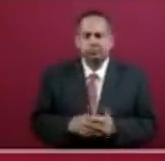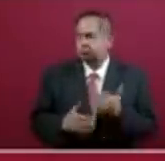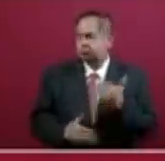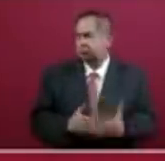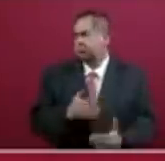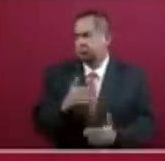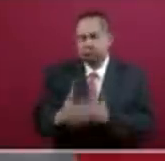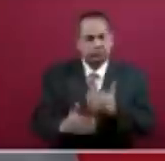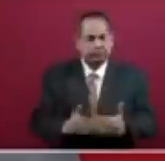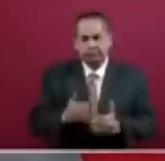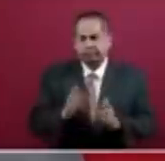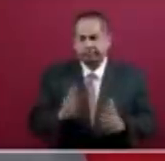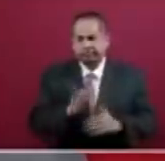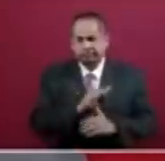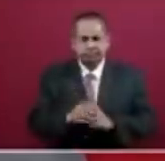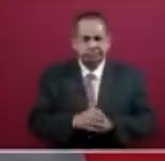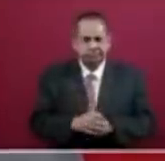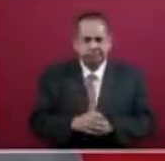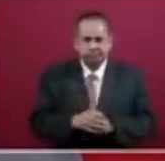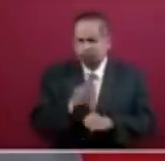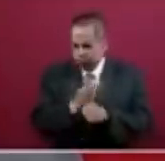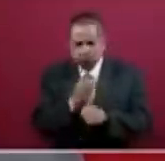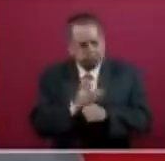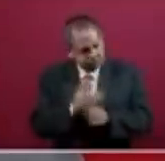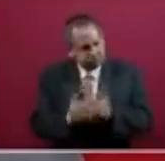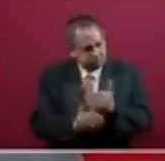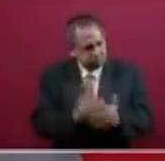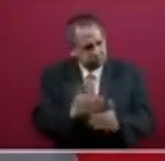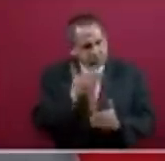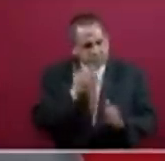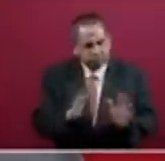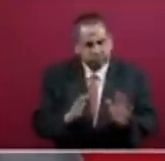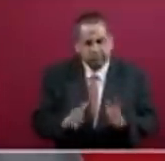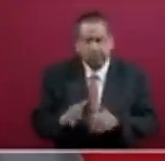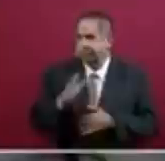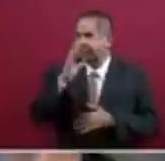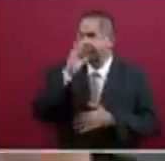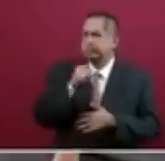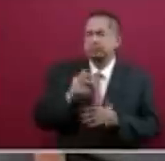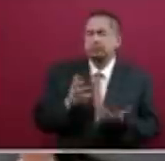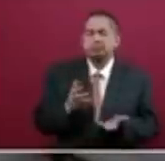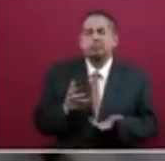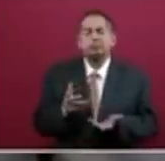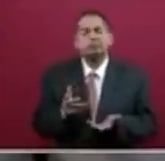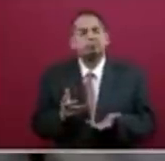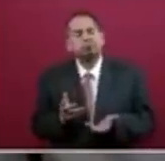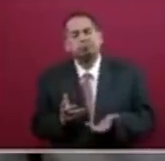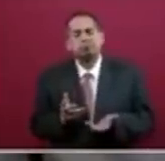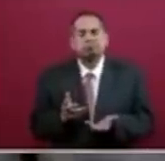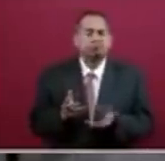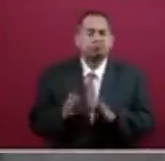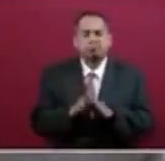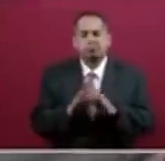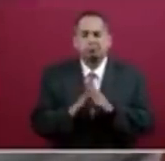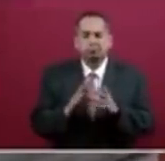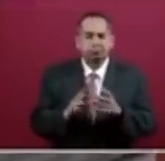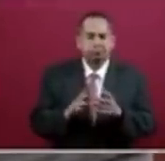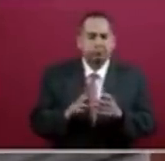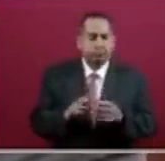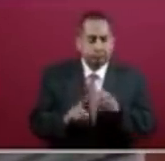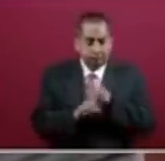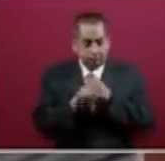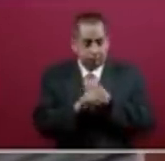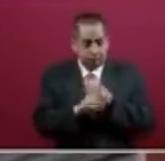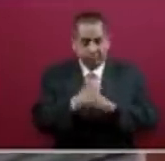avanzar. Lo estamos haciendo, no podemos dejar el problema de